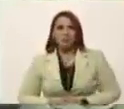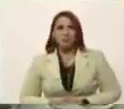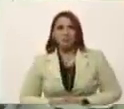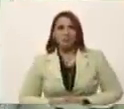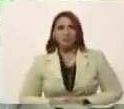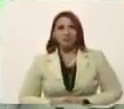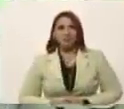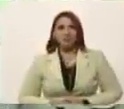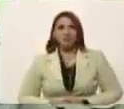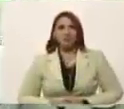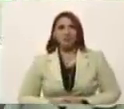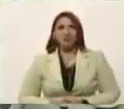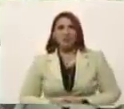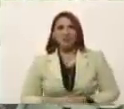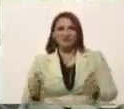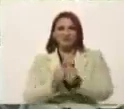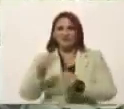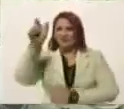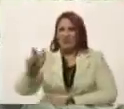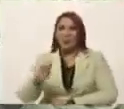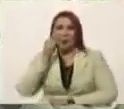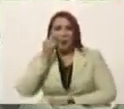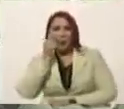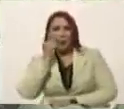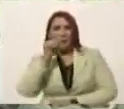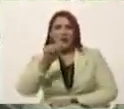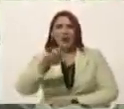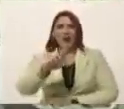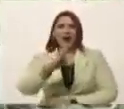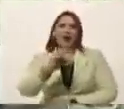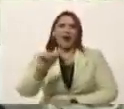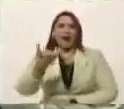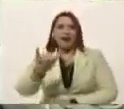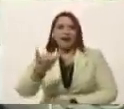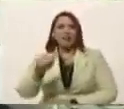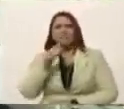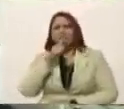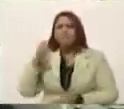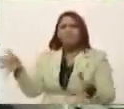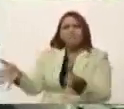Fue el general Pérez Arcay quien estimuló